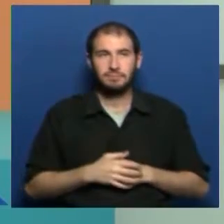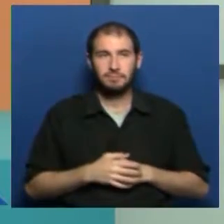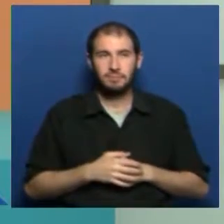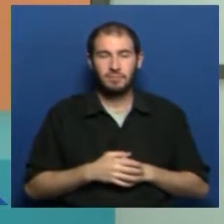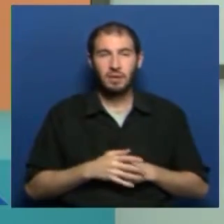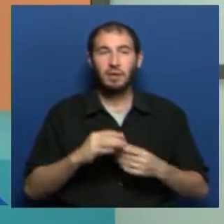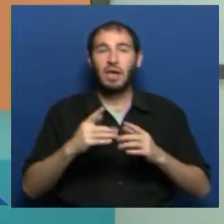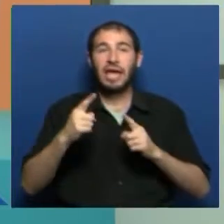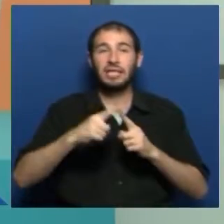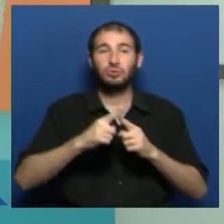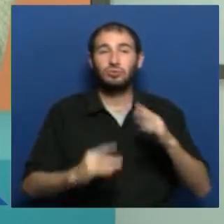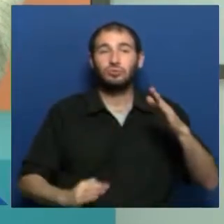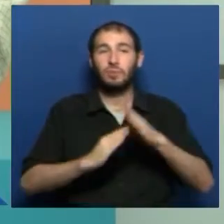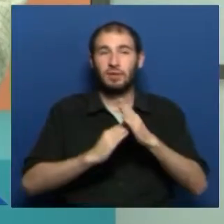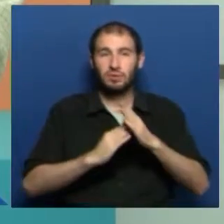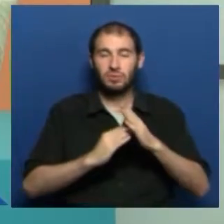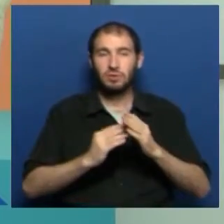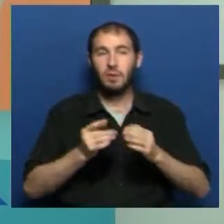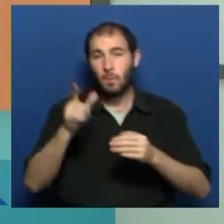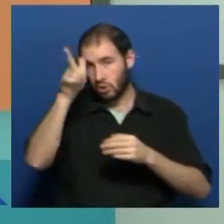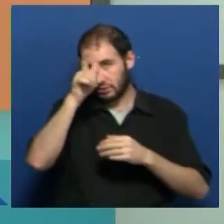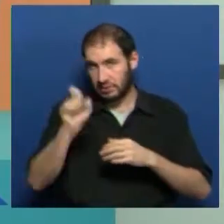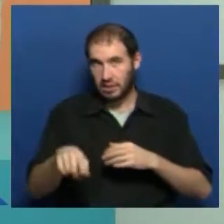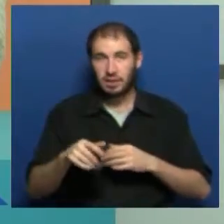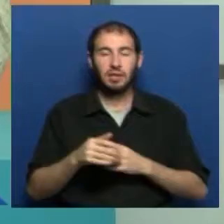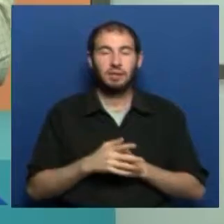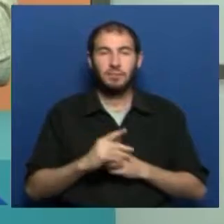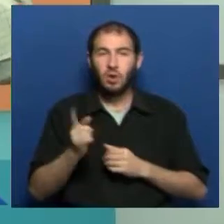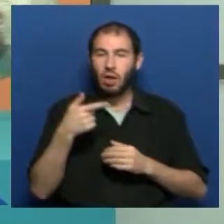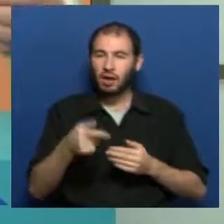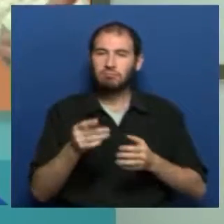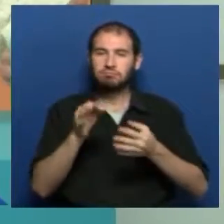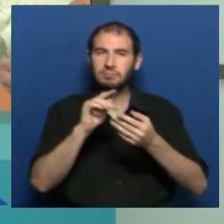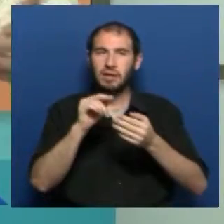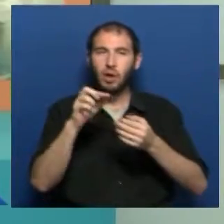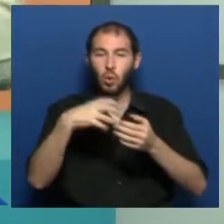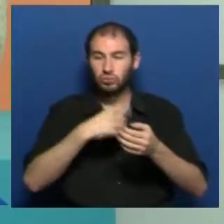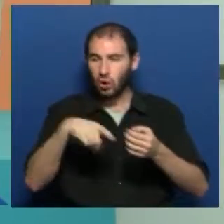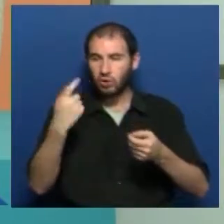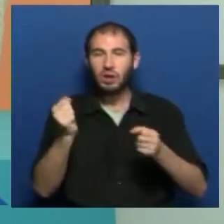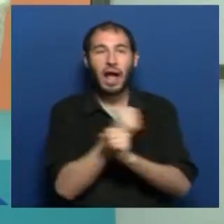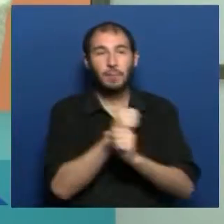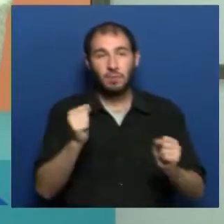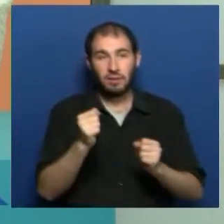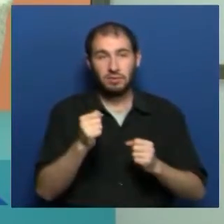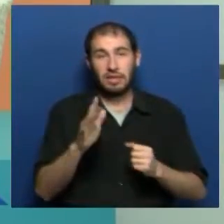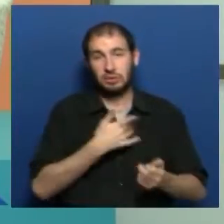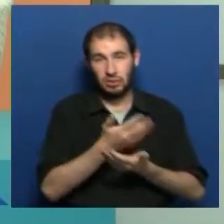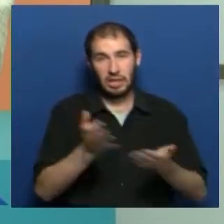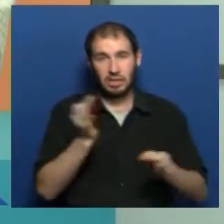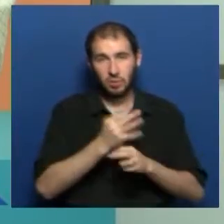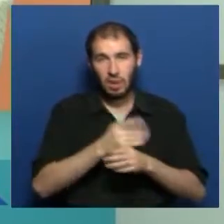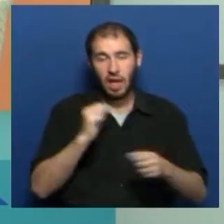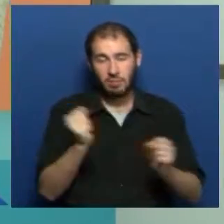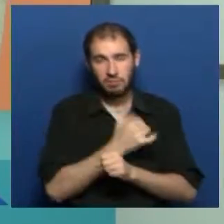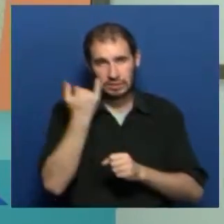A través del Instituto Superior de la Policía hemos rediseñado ese otro curso aprobado por Dirección